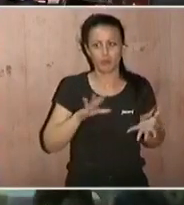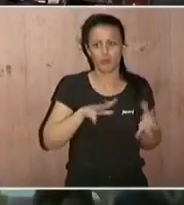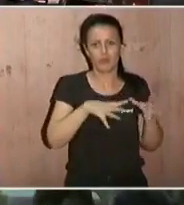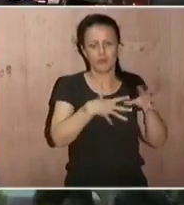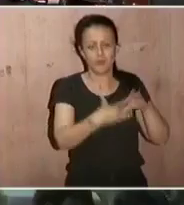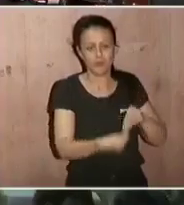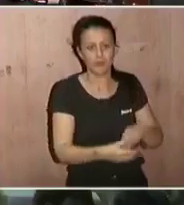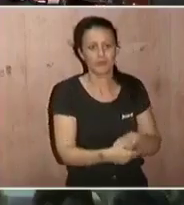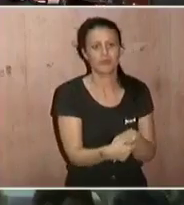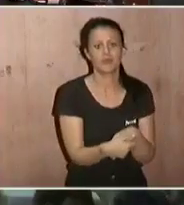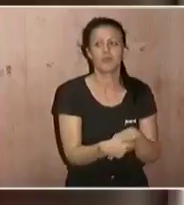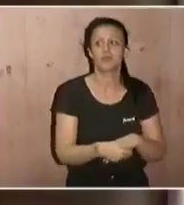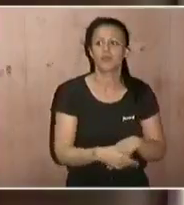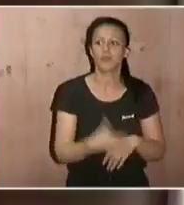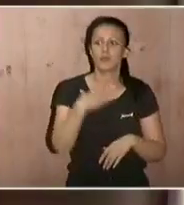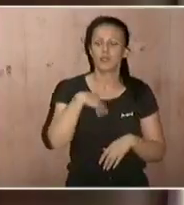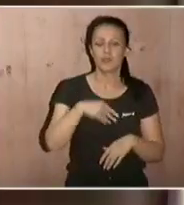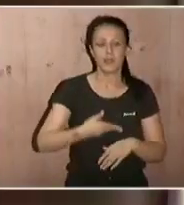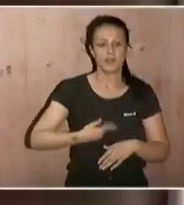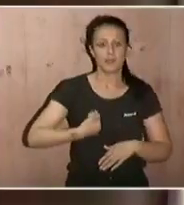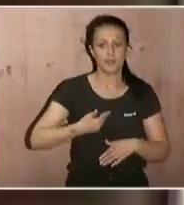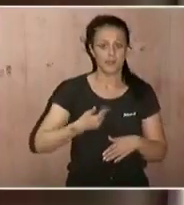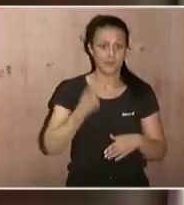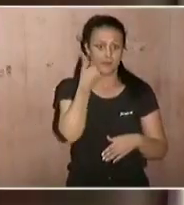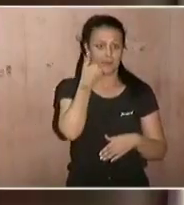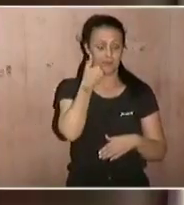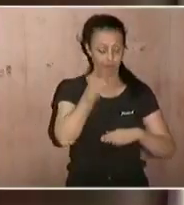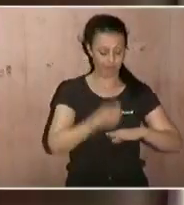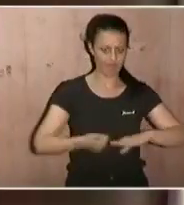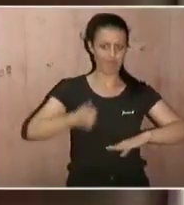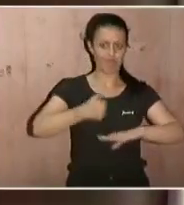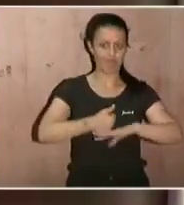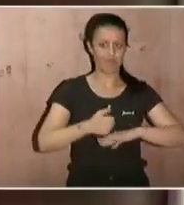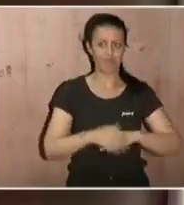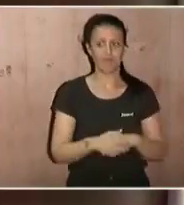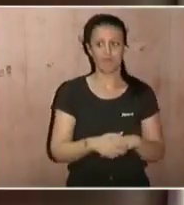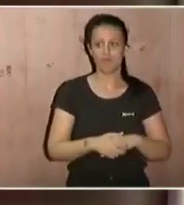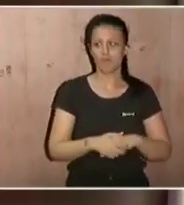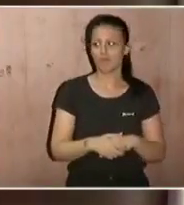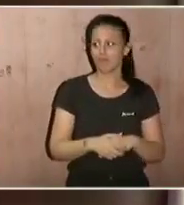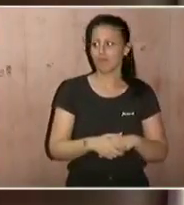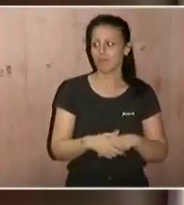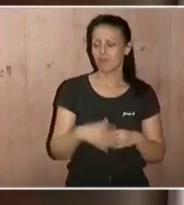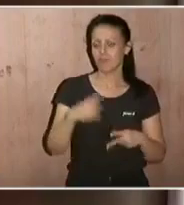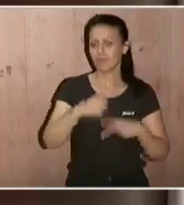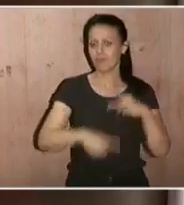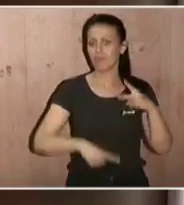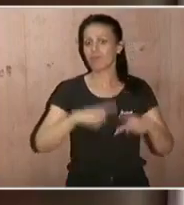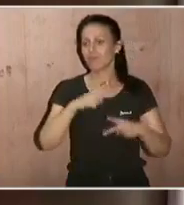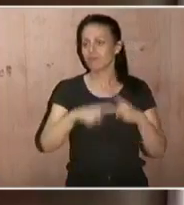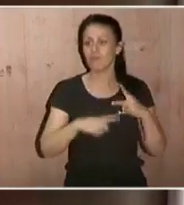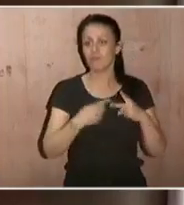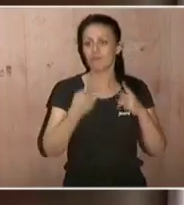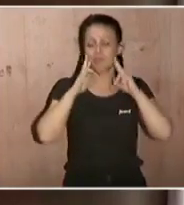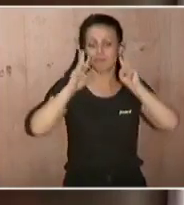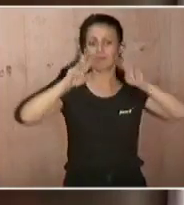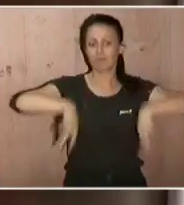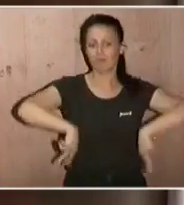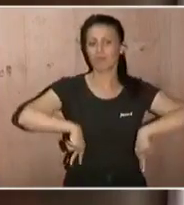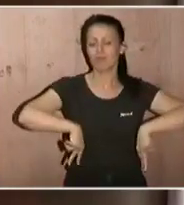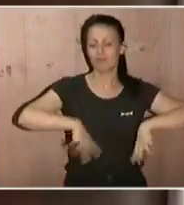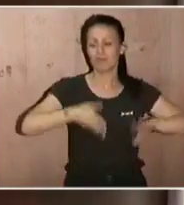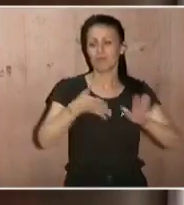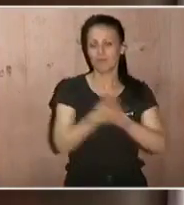probablemente, el talante abierto y cordial. Cualidades ambas que sin duda reconoce la